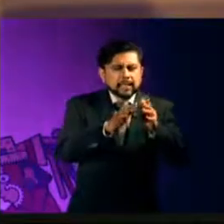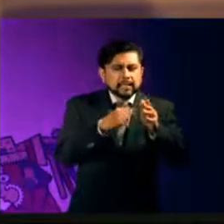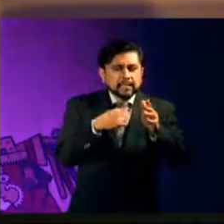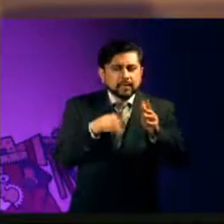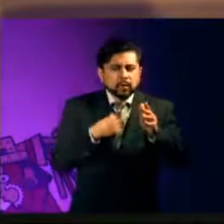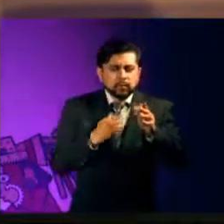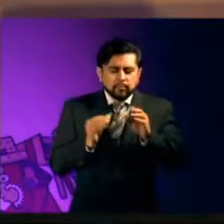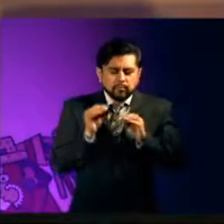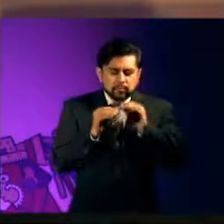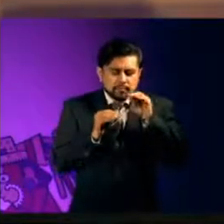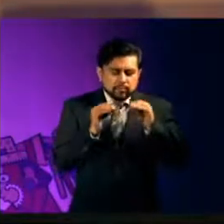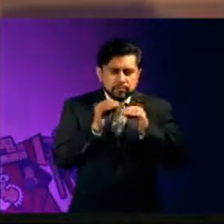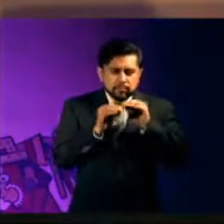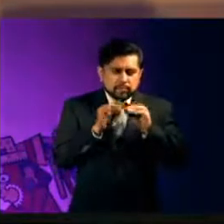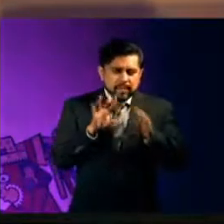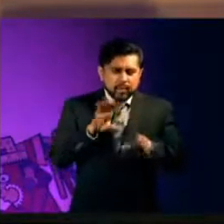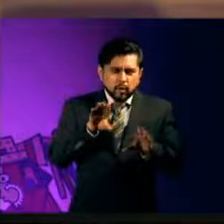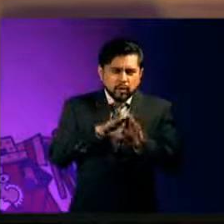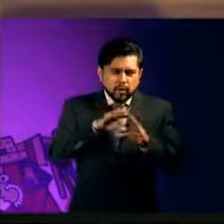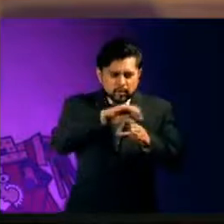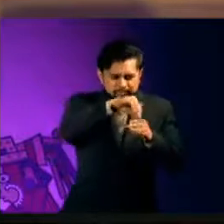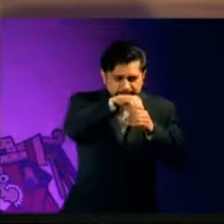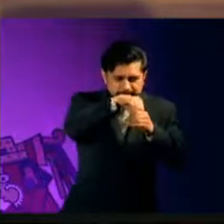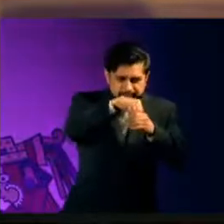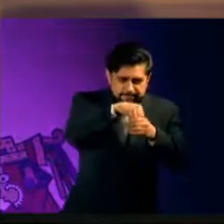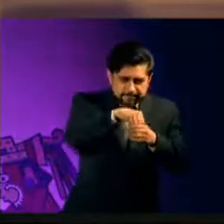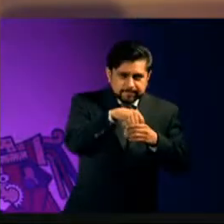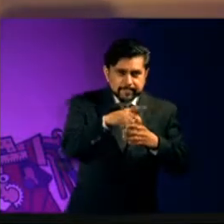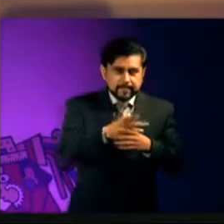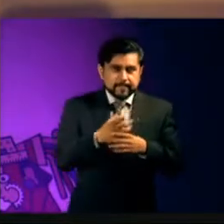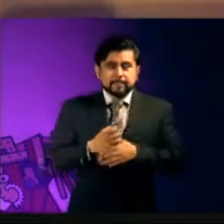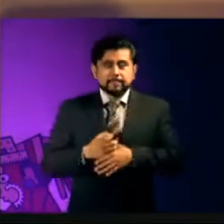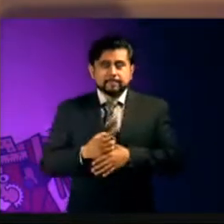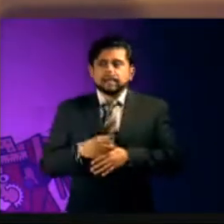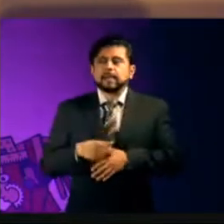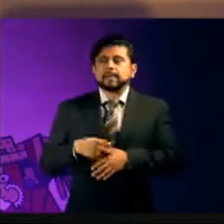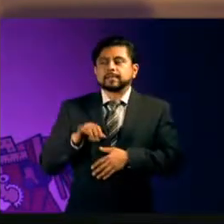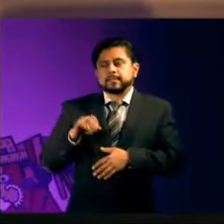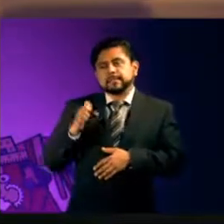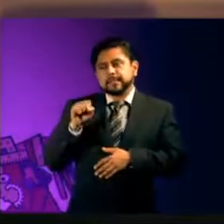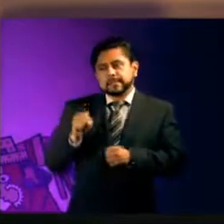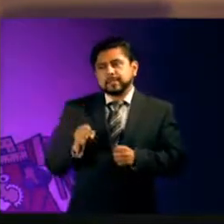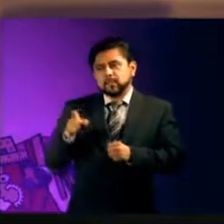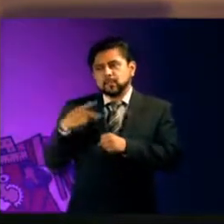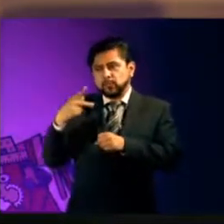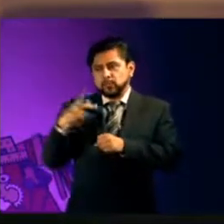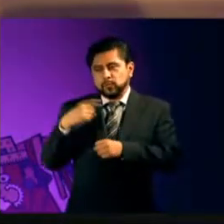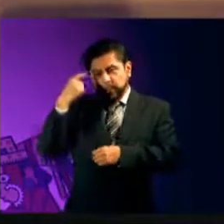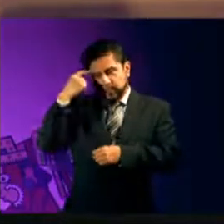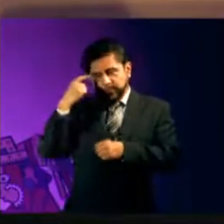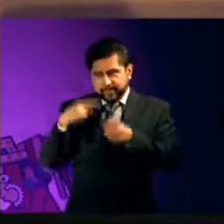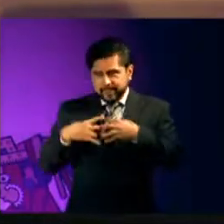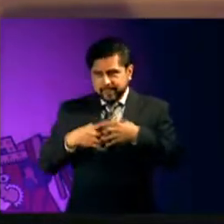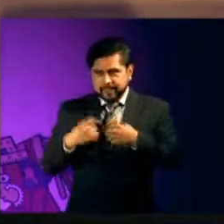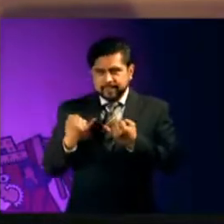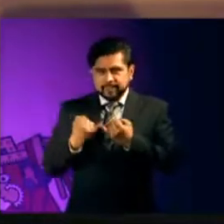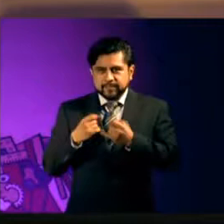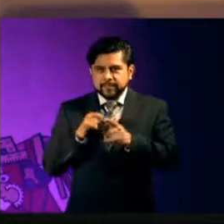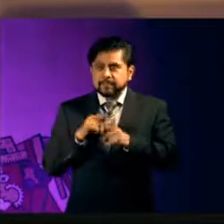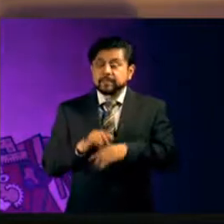temas que de otra manera no cabrían sin duda cómo funciona tu cabeza no pero es muy interesante porque